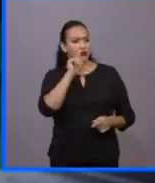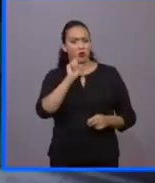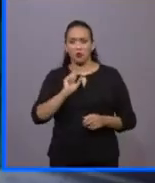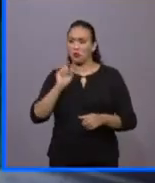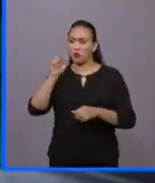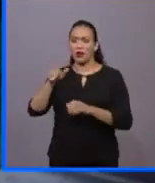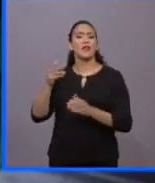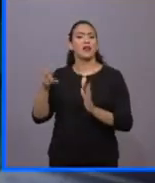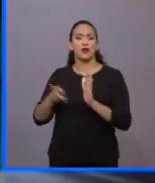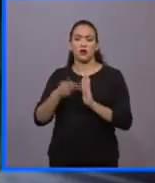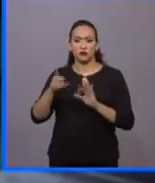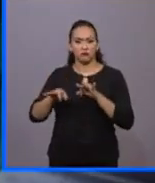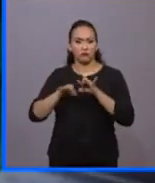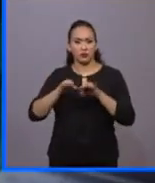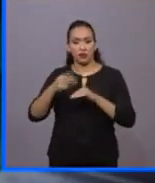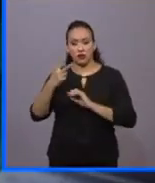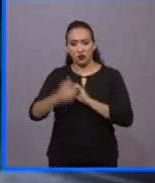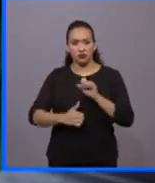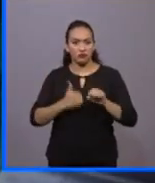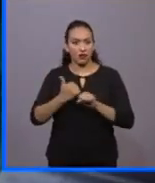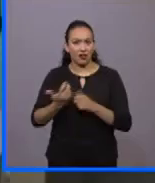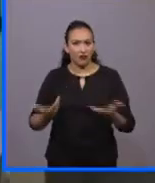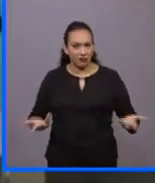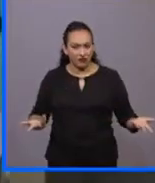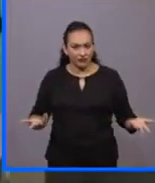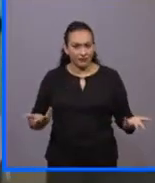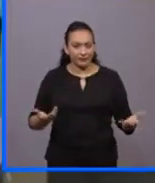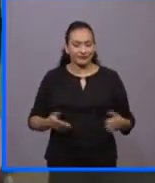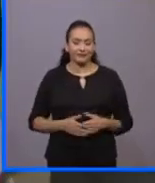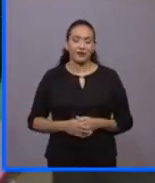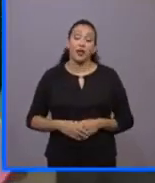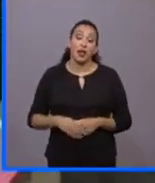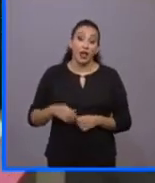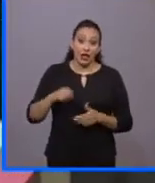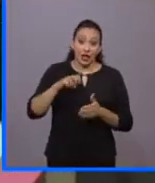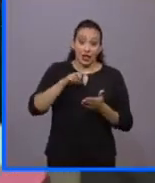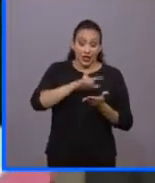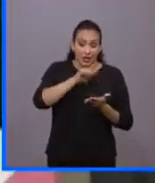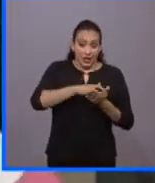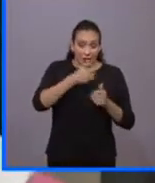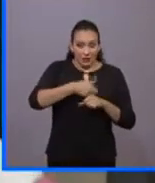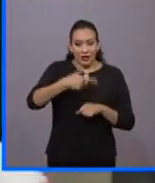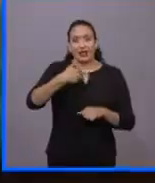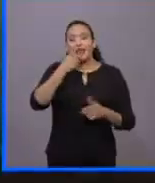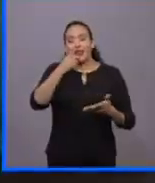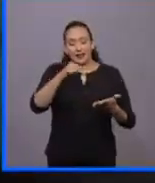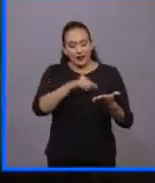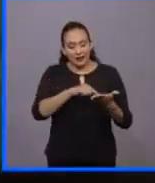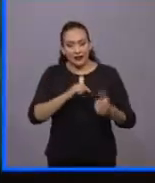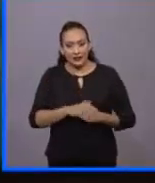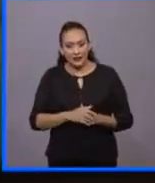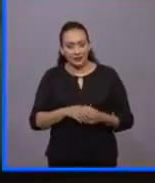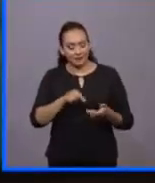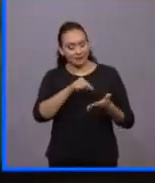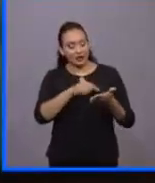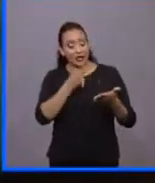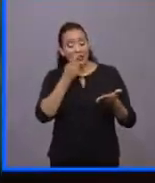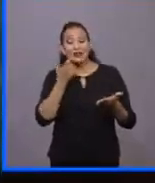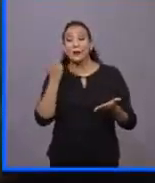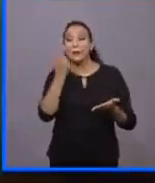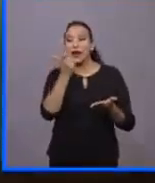la profesión jurídica por 2 años. Recordaron que el 10º transitorio de la reforma judicial contempla